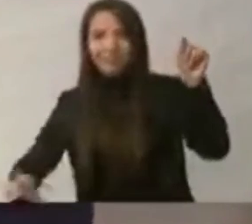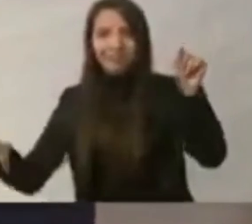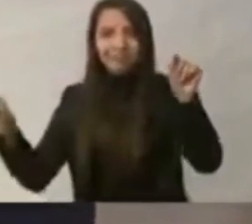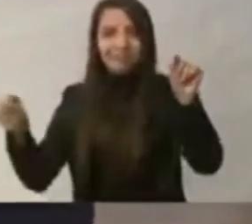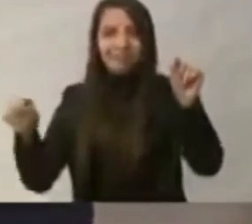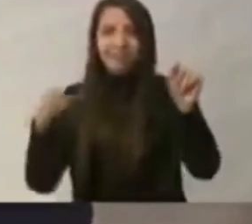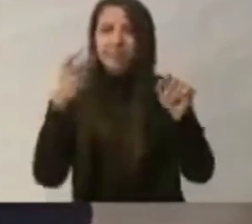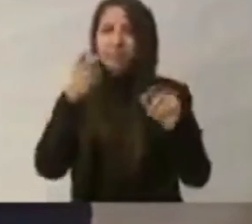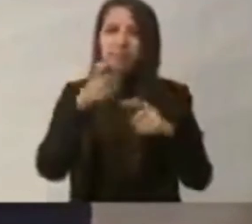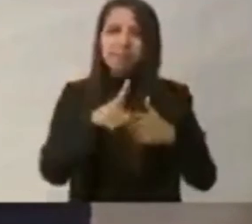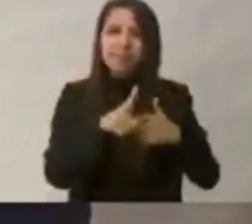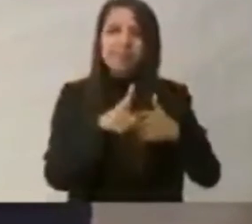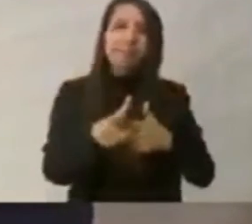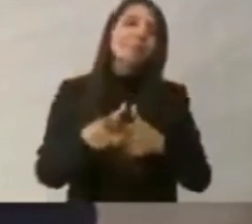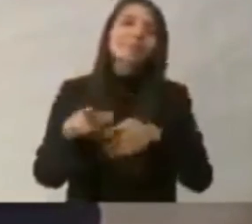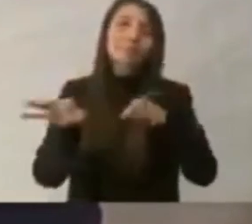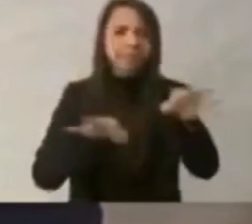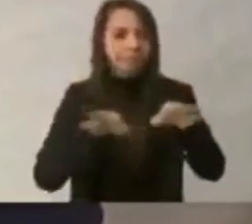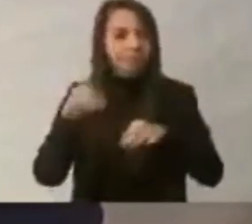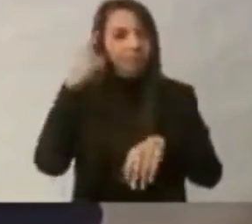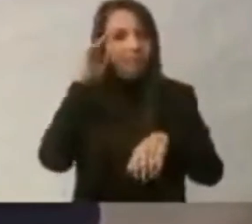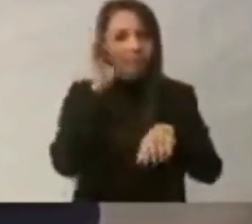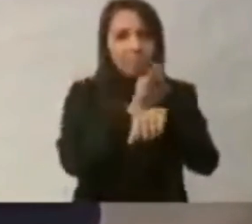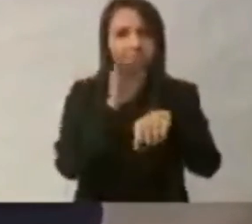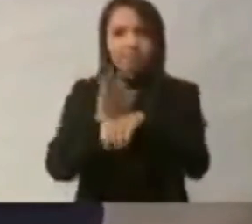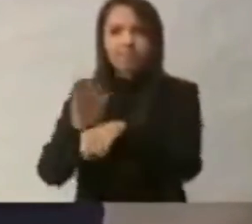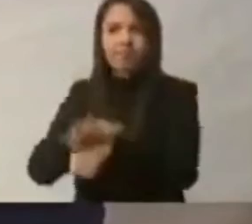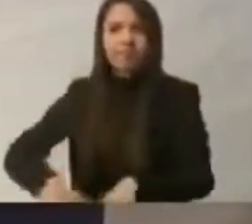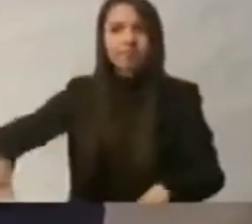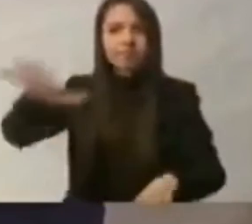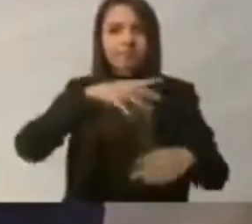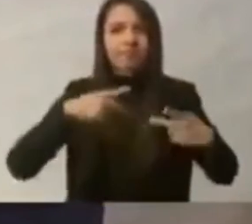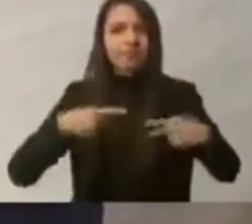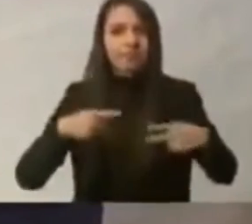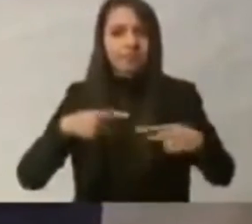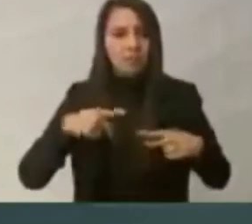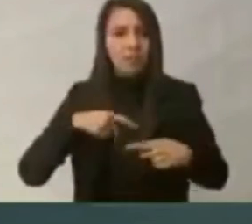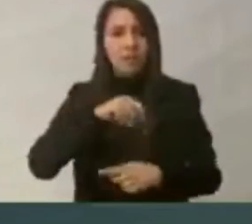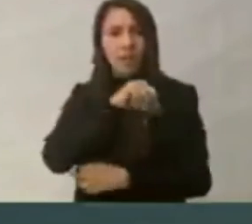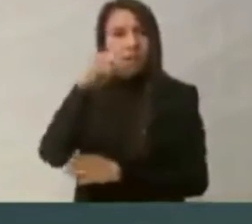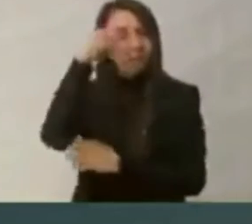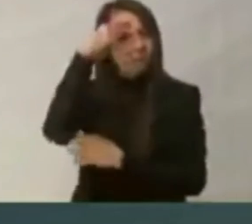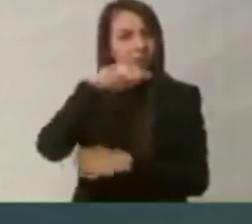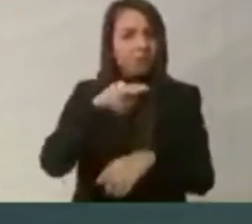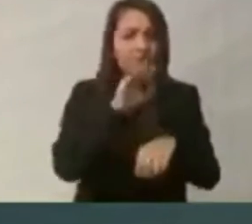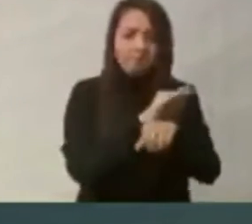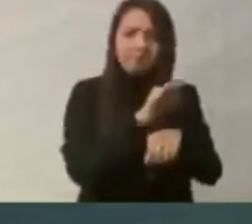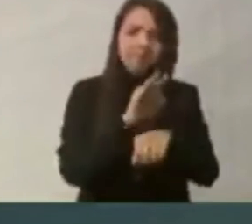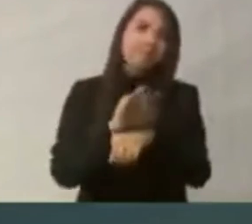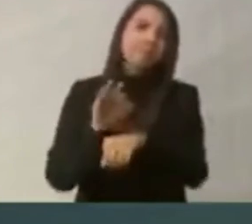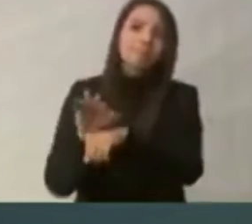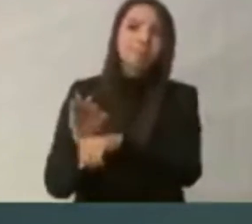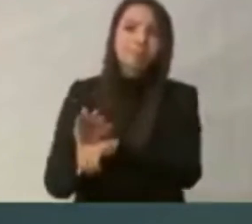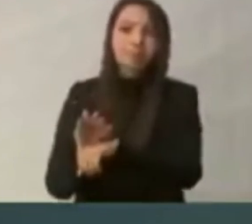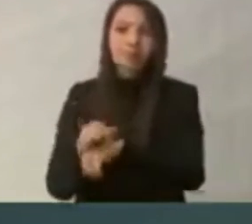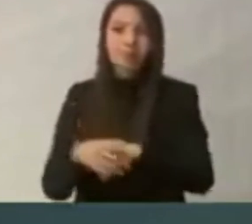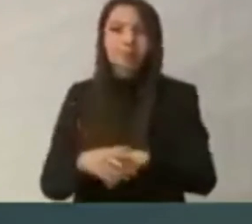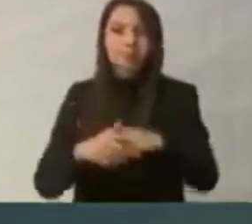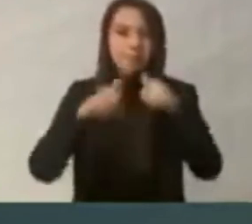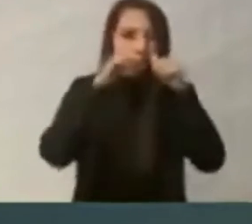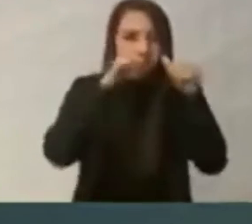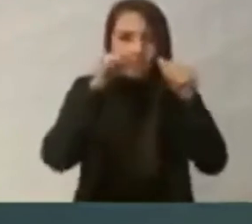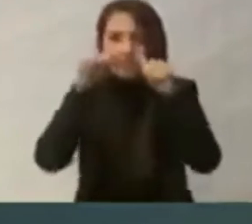trabajando en beneficio del pueblo, de todos los mexicanos, atendiendo a todos, escuchando a